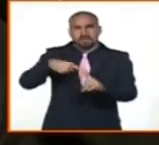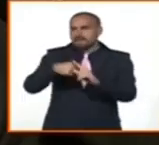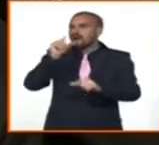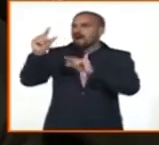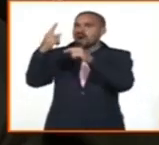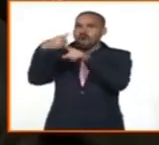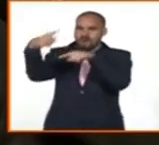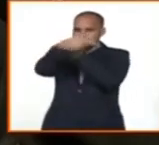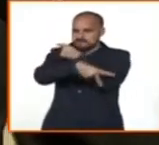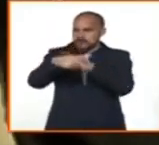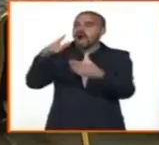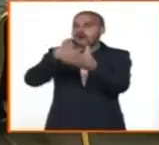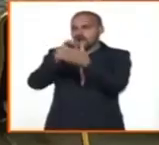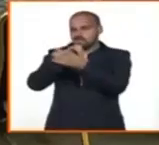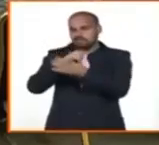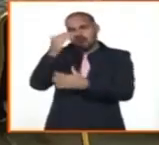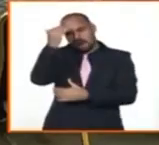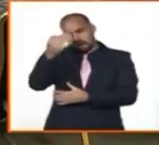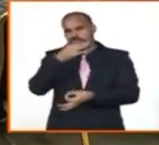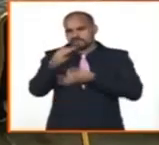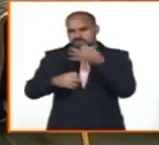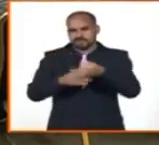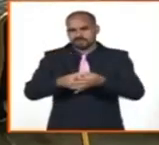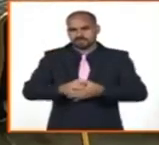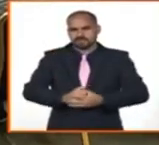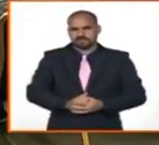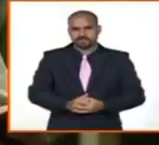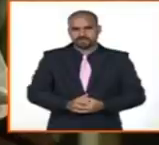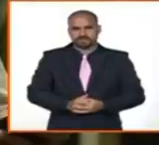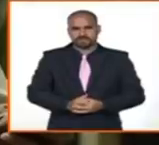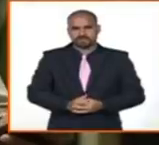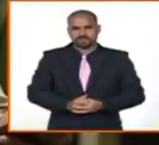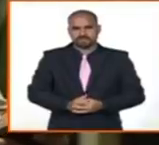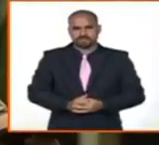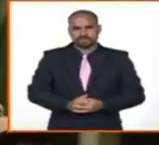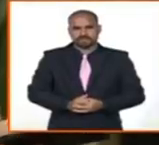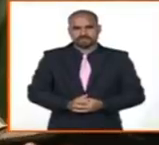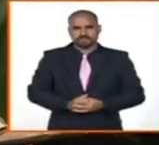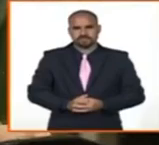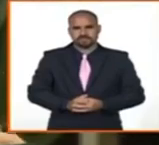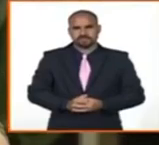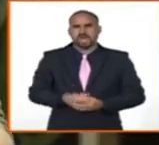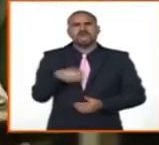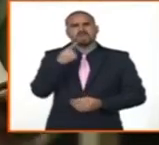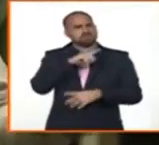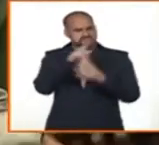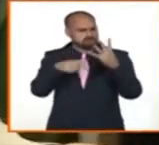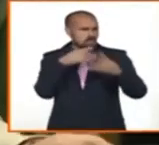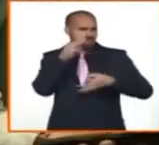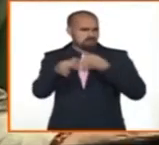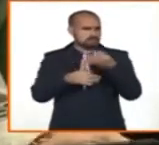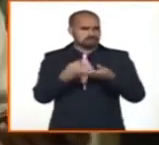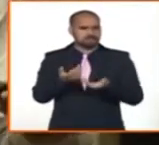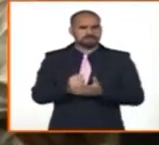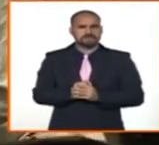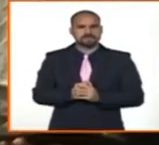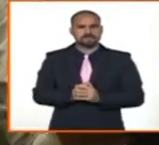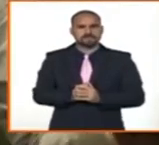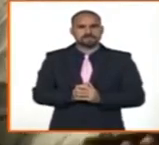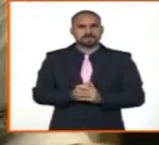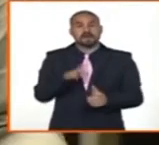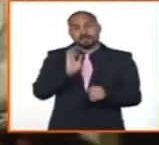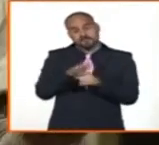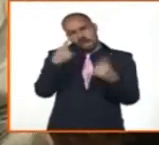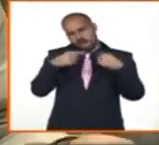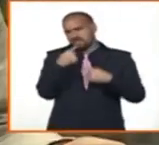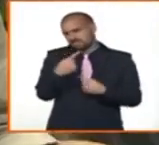ustedes. Gracias, Sartre. Gracias a usted. Cuatro cosas quería comentarle. En primer lugar, bueno, agradecer evidentemente por esta oportunidad,